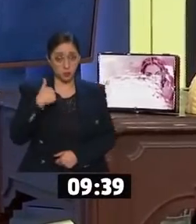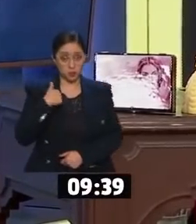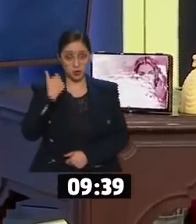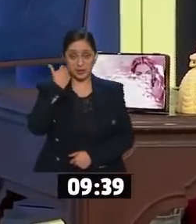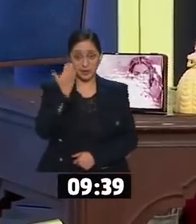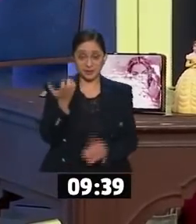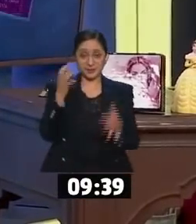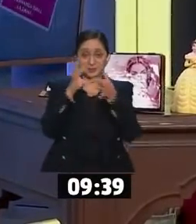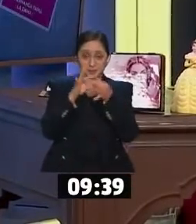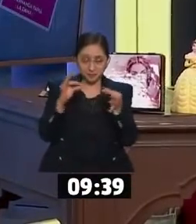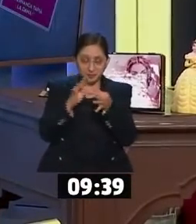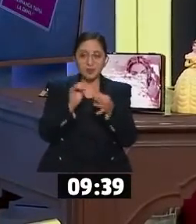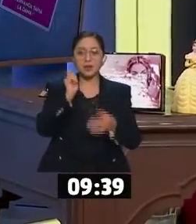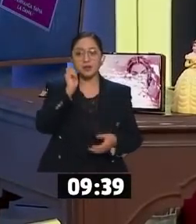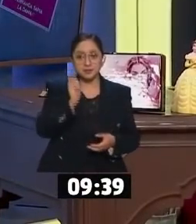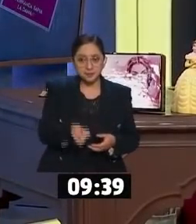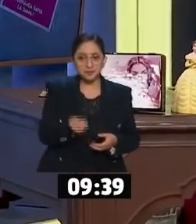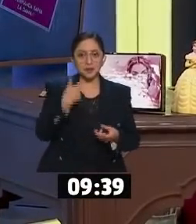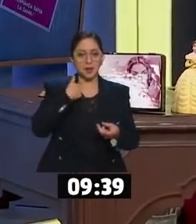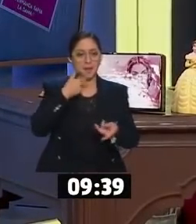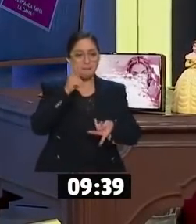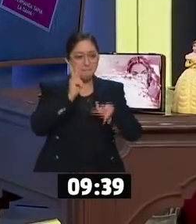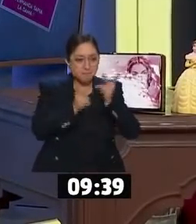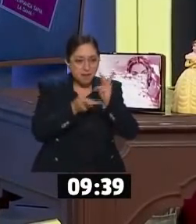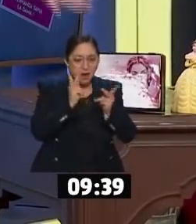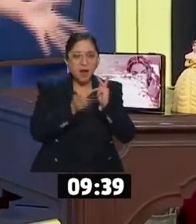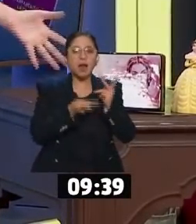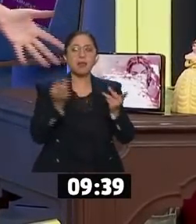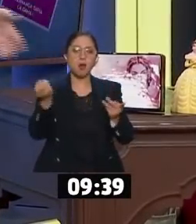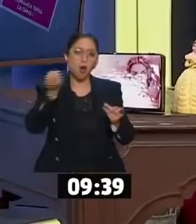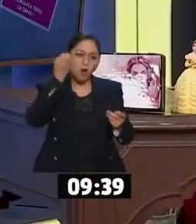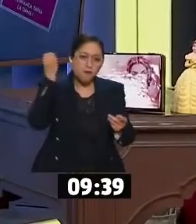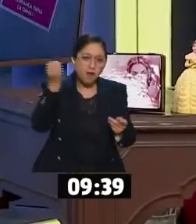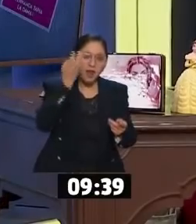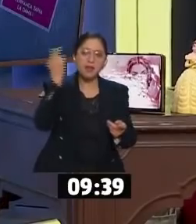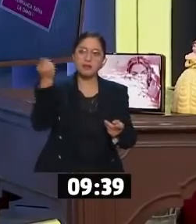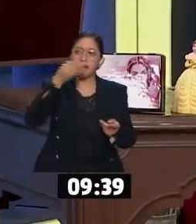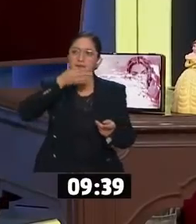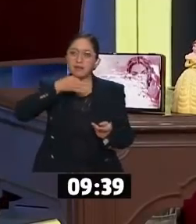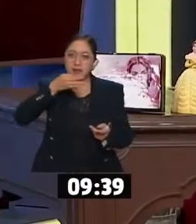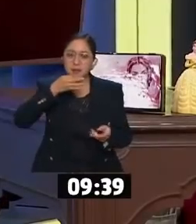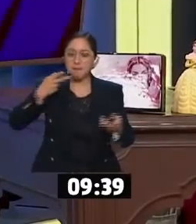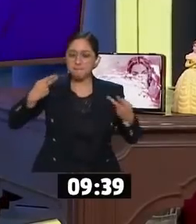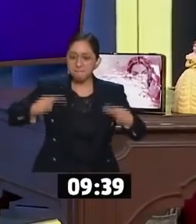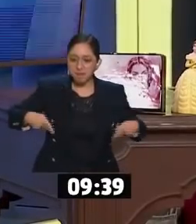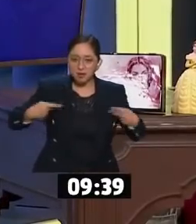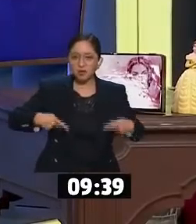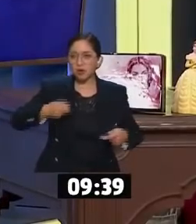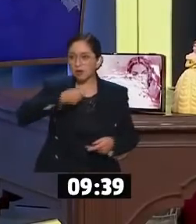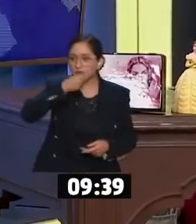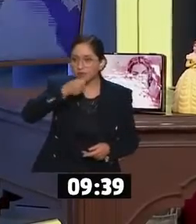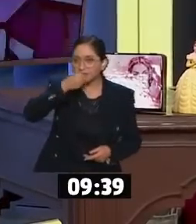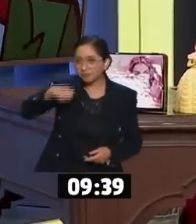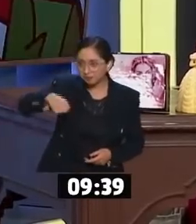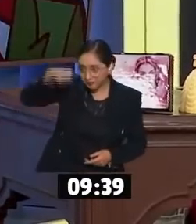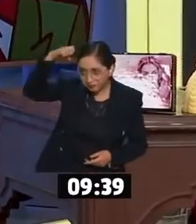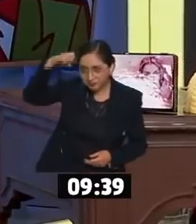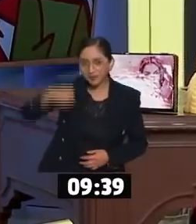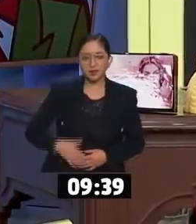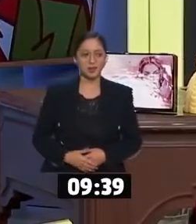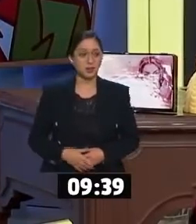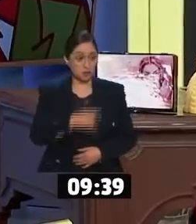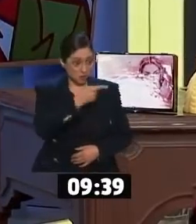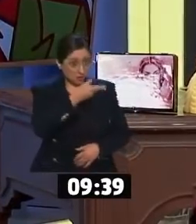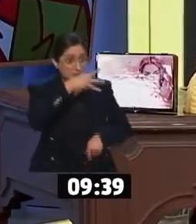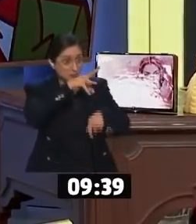unas pláticas ahí en el Festival del Adulto Mayor. Y los Y si la dejan viernes- salir del asilo luego cuando termina. ¿A